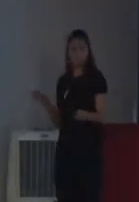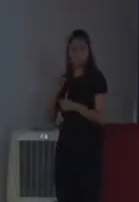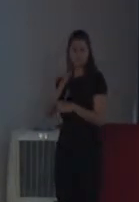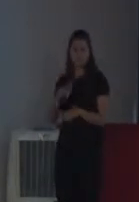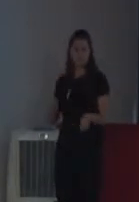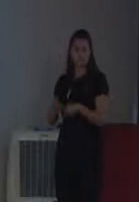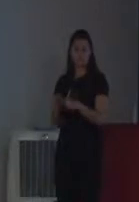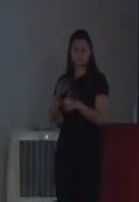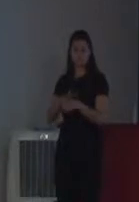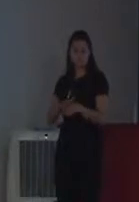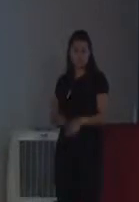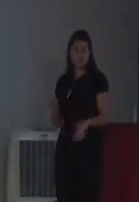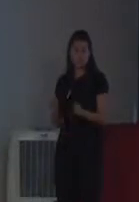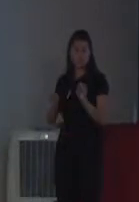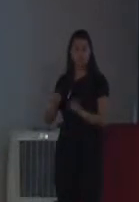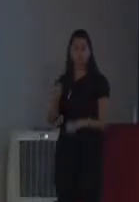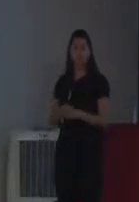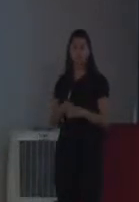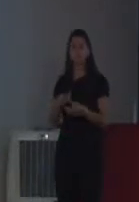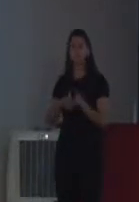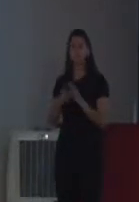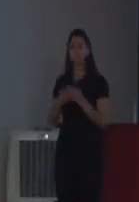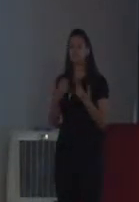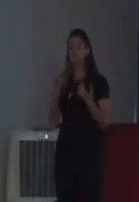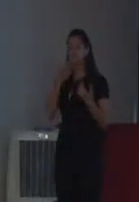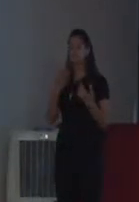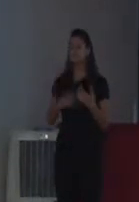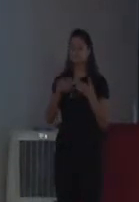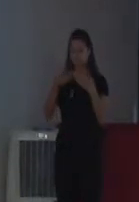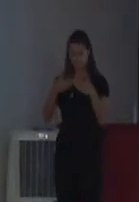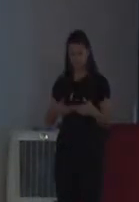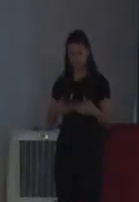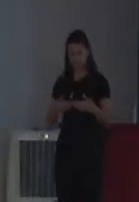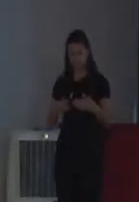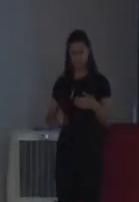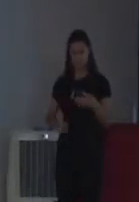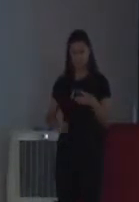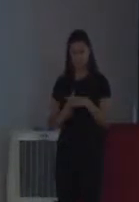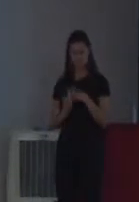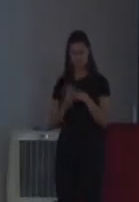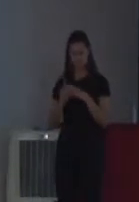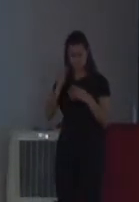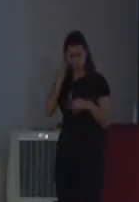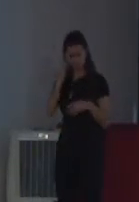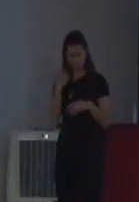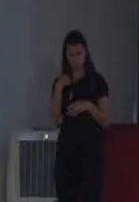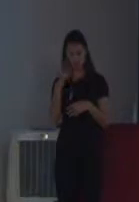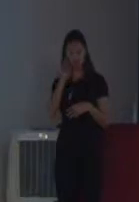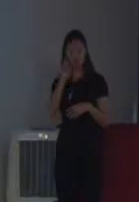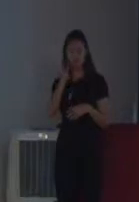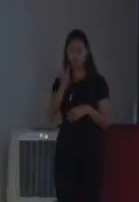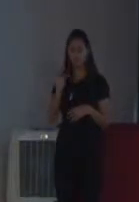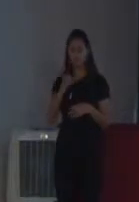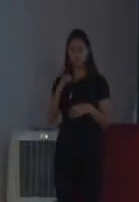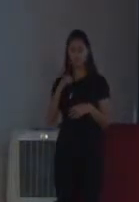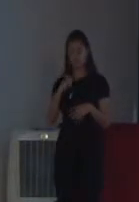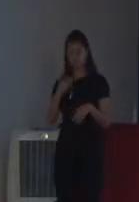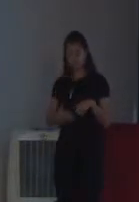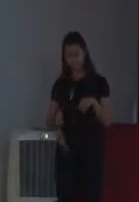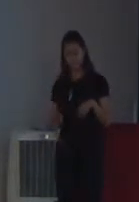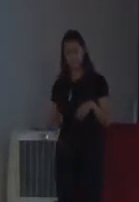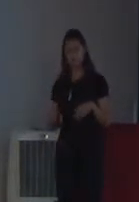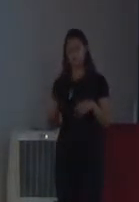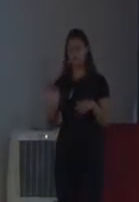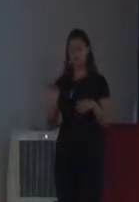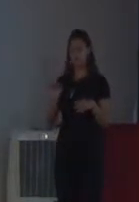tanto, digamos que al final, la discapacidad, digamos, no se produce porque yo no vea, ¿sí? O porque yo no tenga un pie,